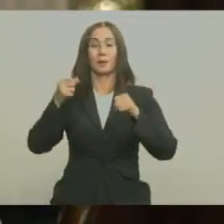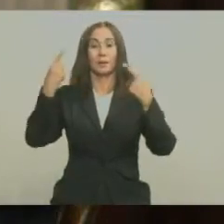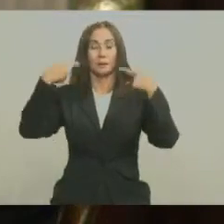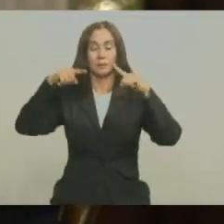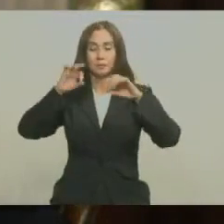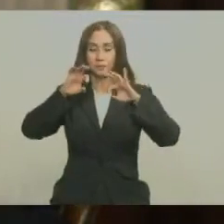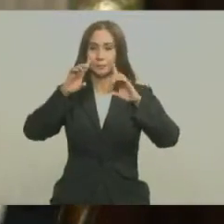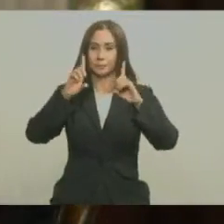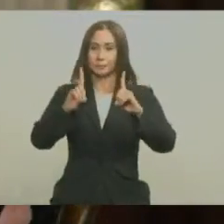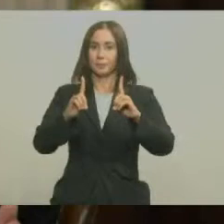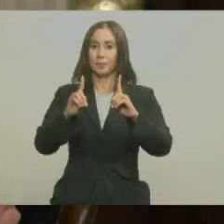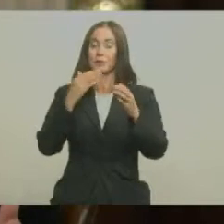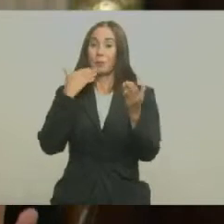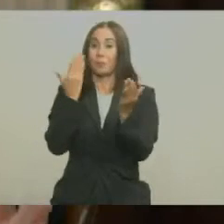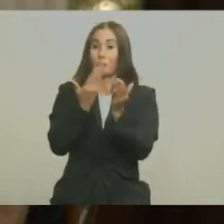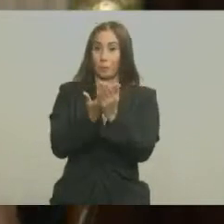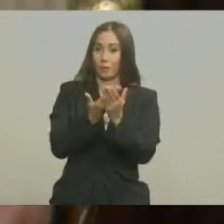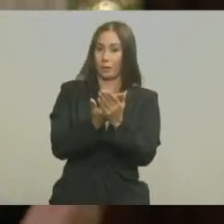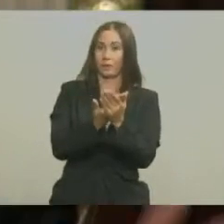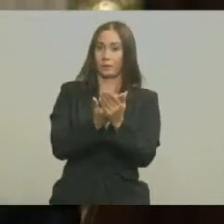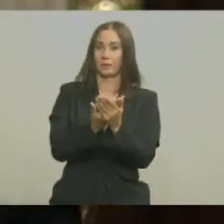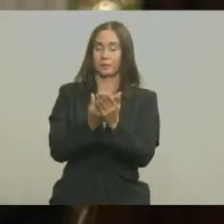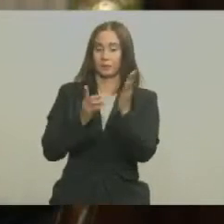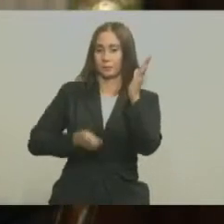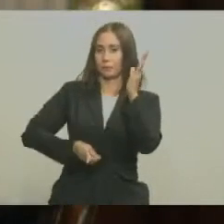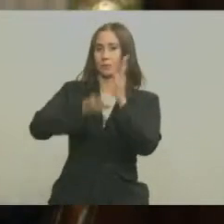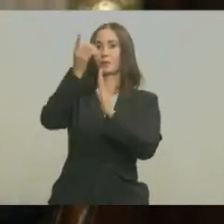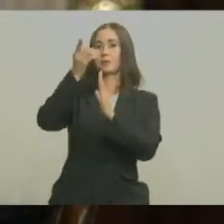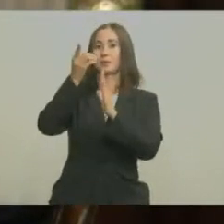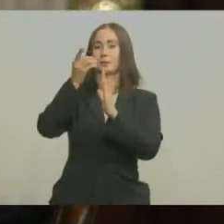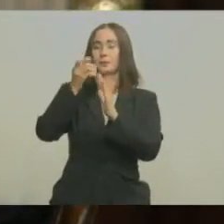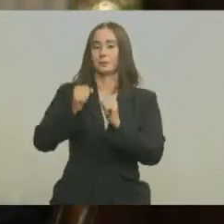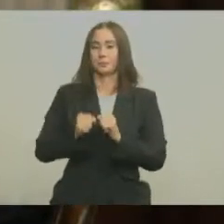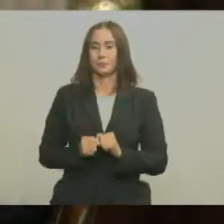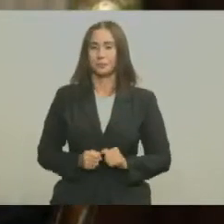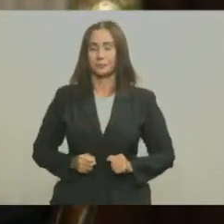una educación integral y un desarrollo pleno.